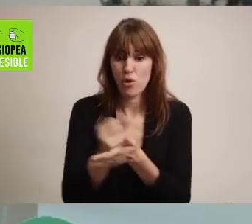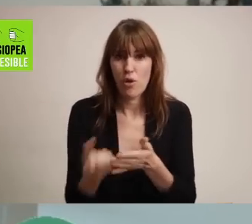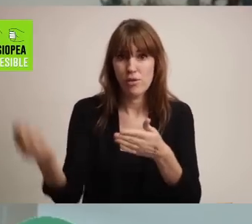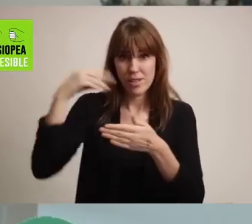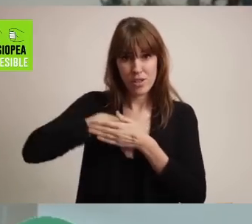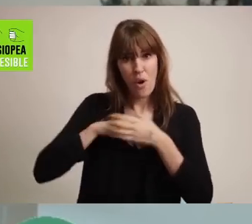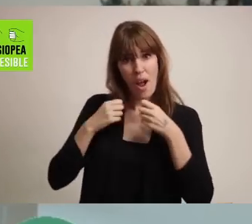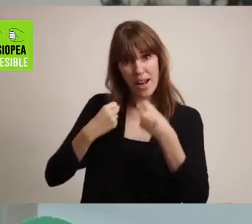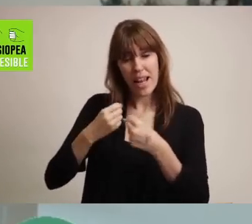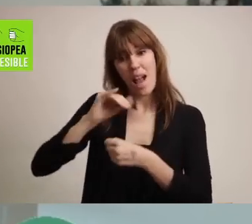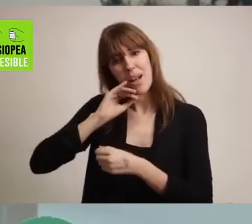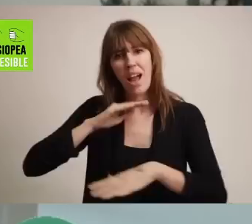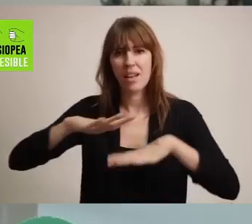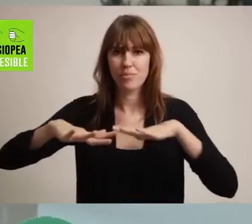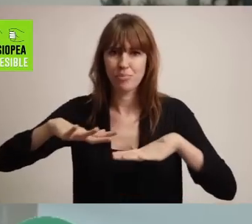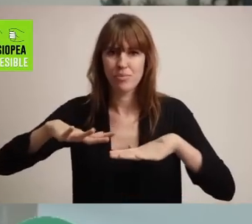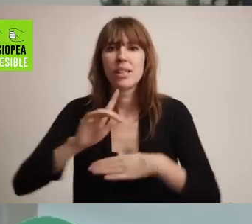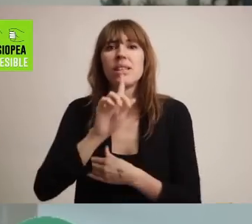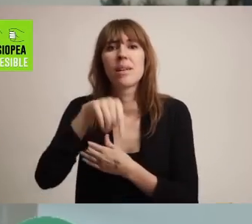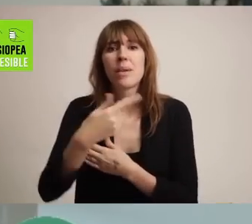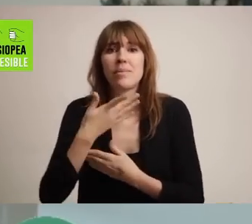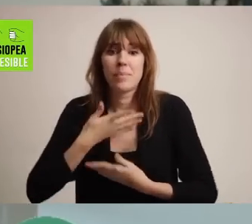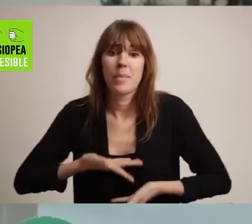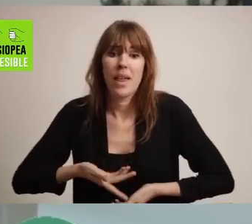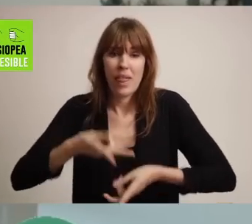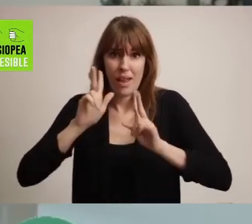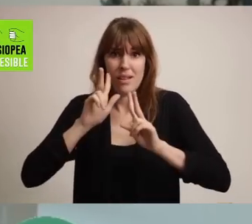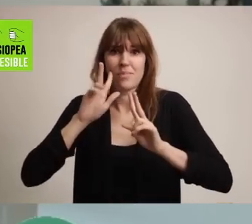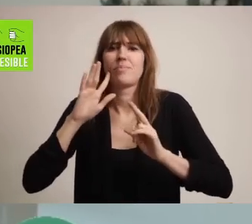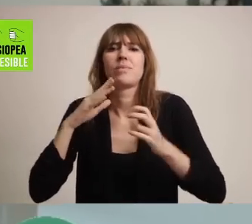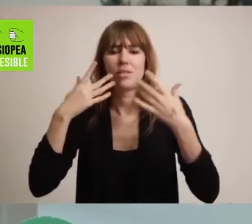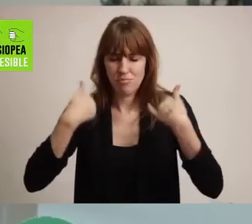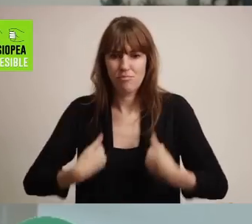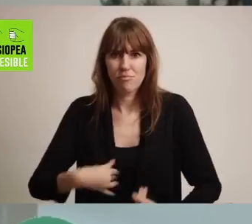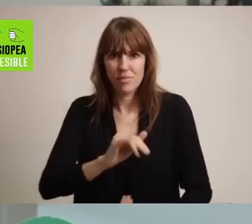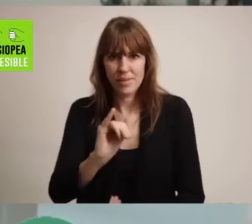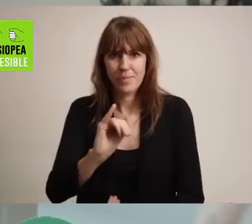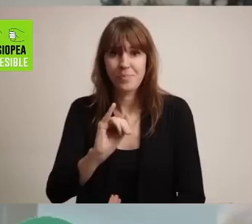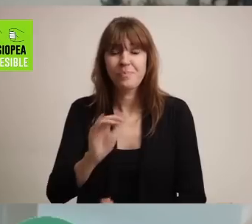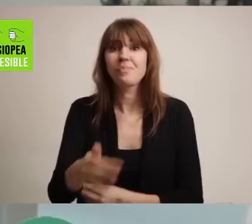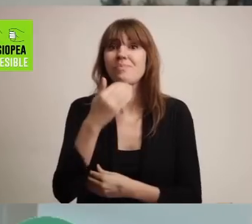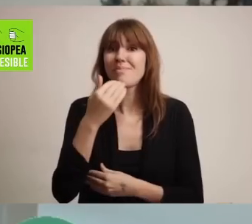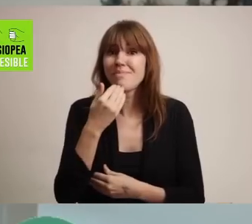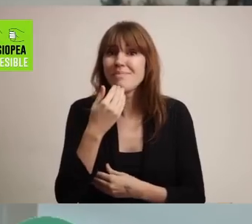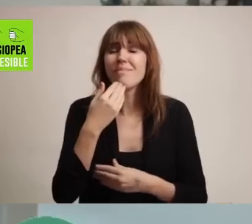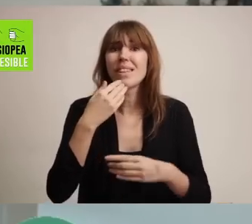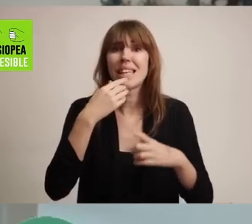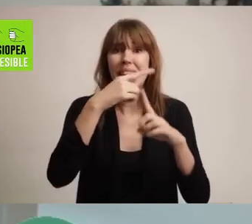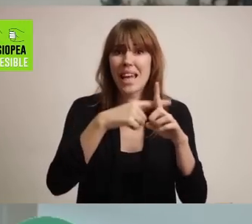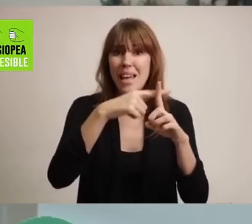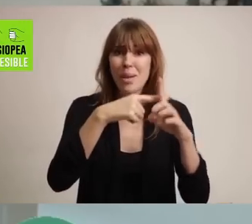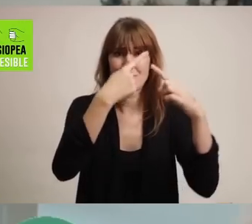que es la que nos moviliza y la que nos permite existir, si en los distintos niveles frecuenciales